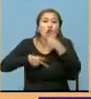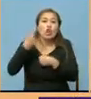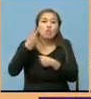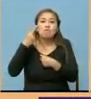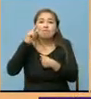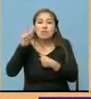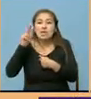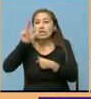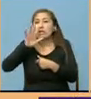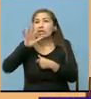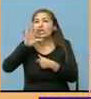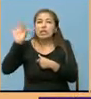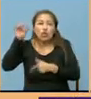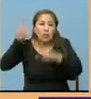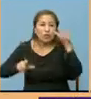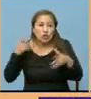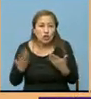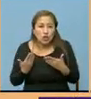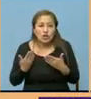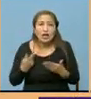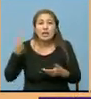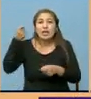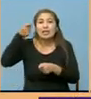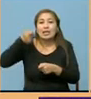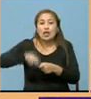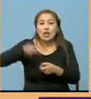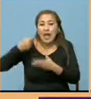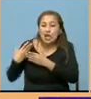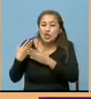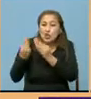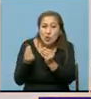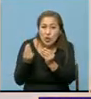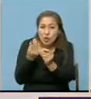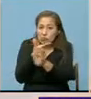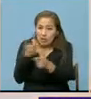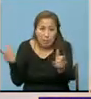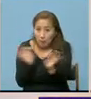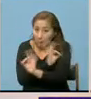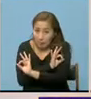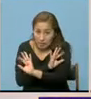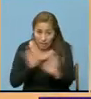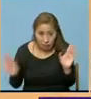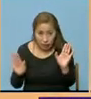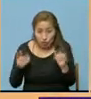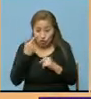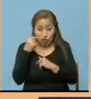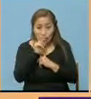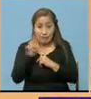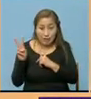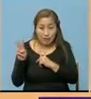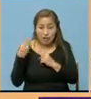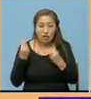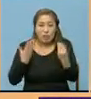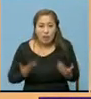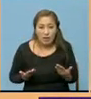a tres mil beneficiarios monterrico nada más que dejó de percibir esta está ayuda tanto que venía del estado entonces yo lo que veo lo que